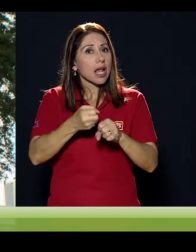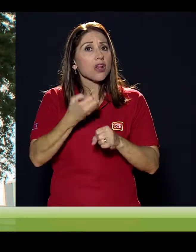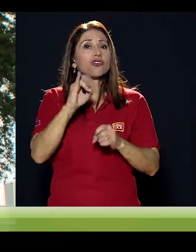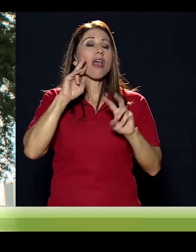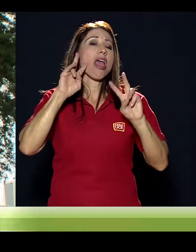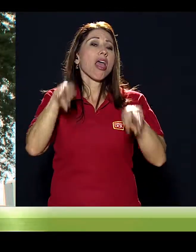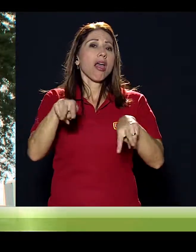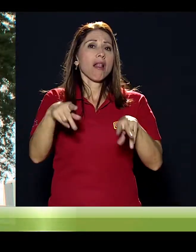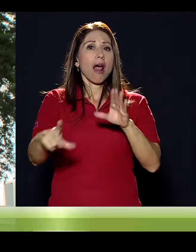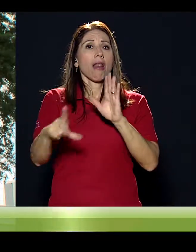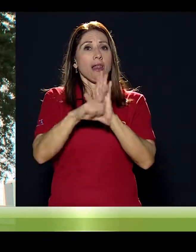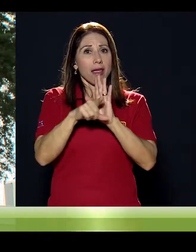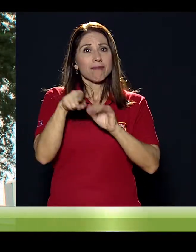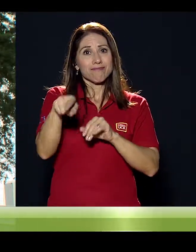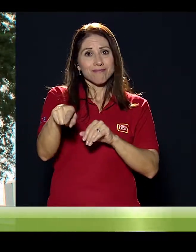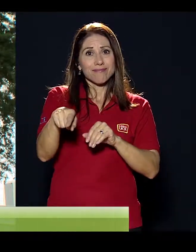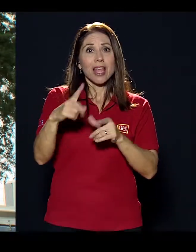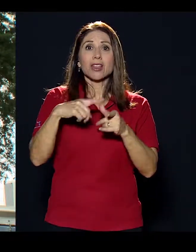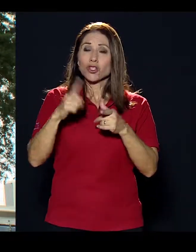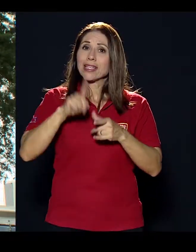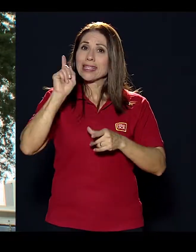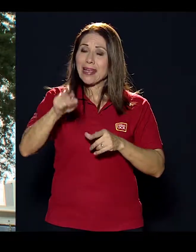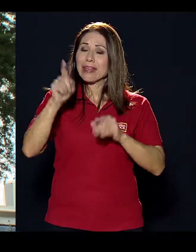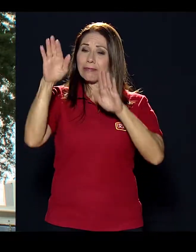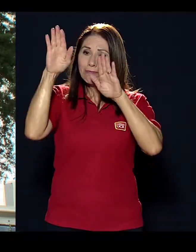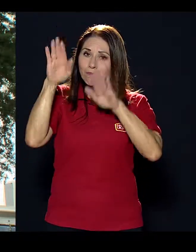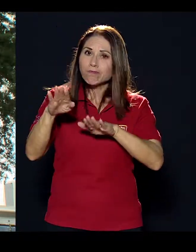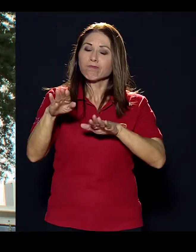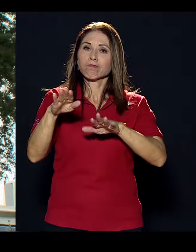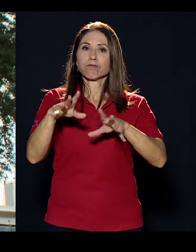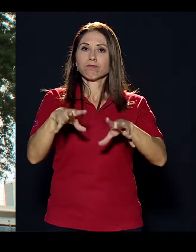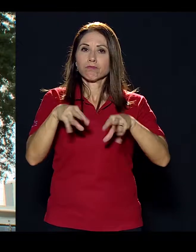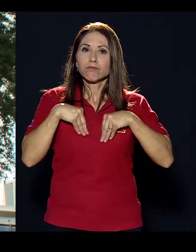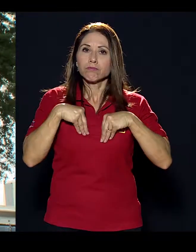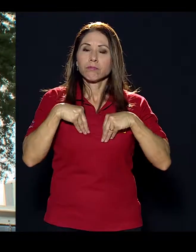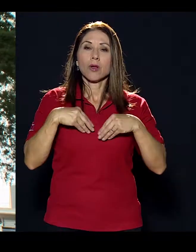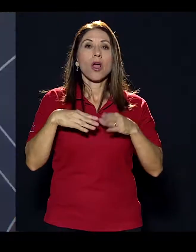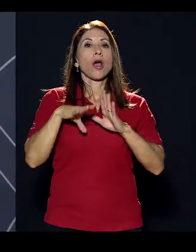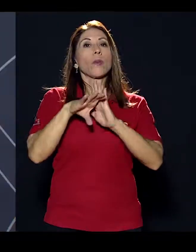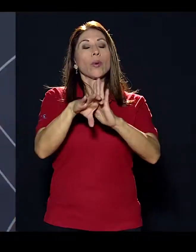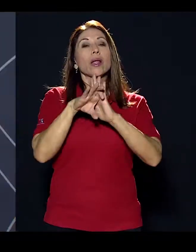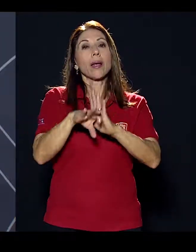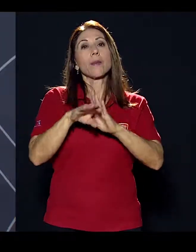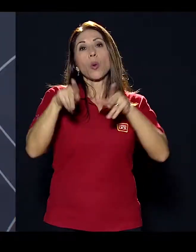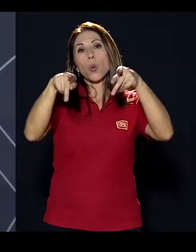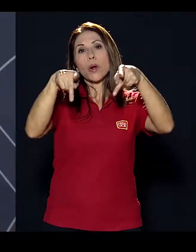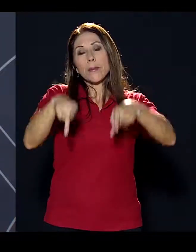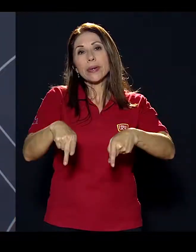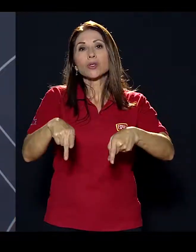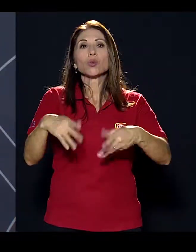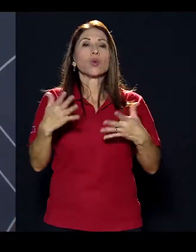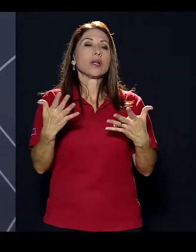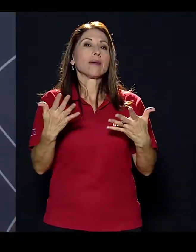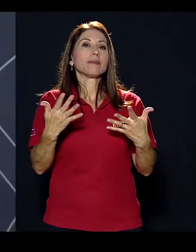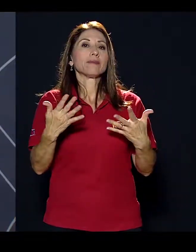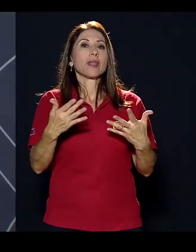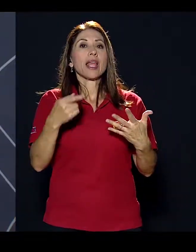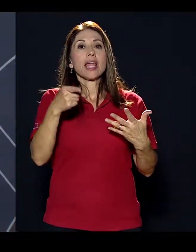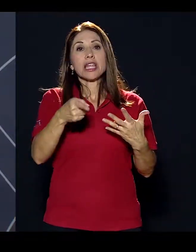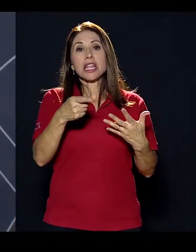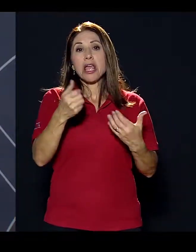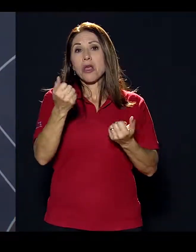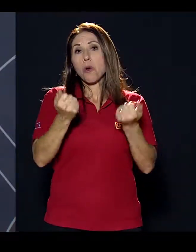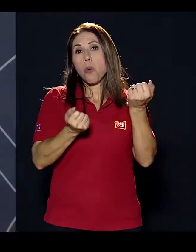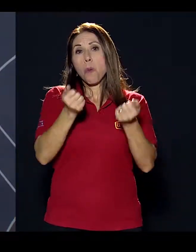acatamiento inmediato. Entonces eso también nos da una posibilidad, porque el señor de un parqueo puede, el